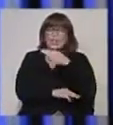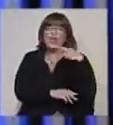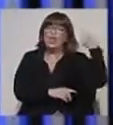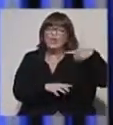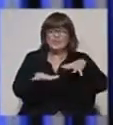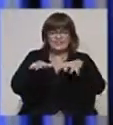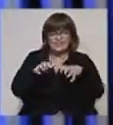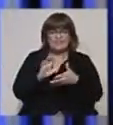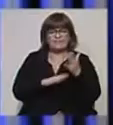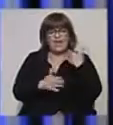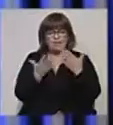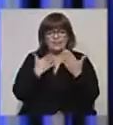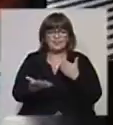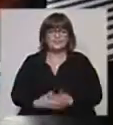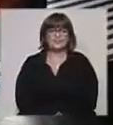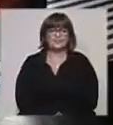después de esta pausita.